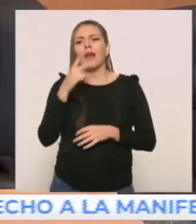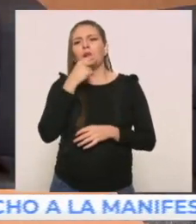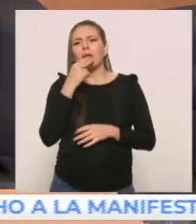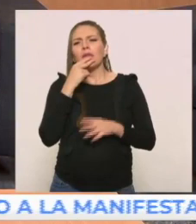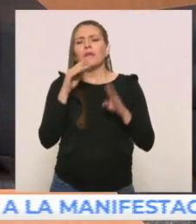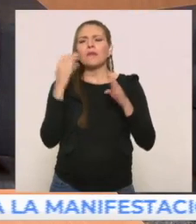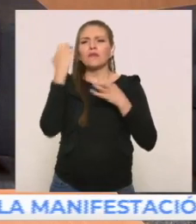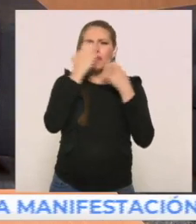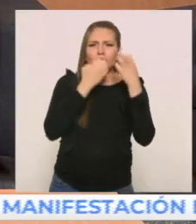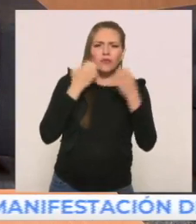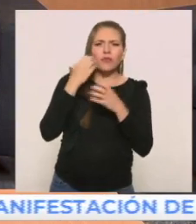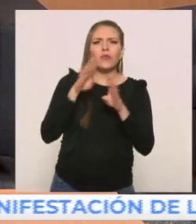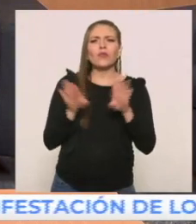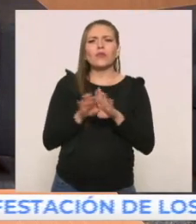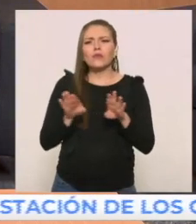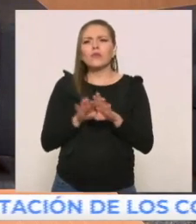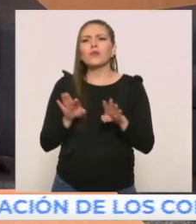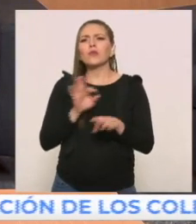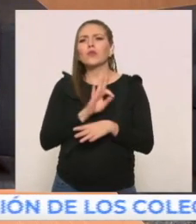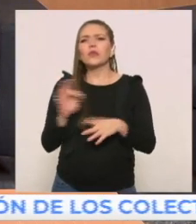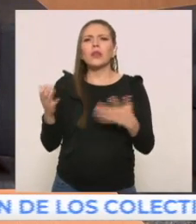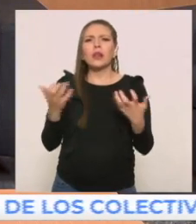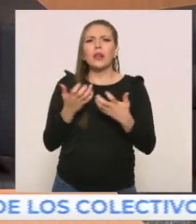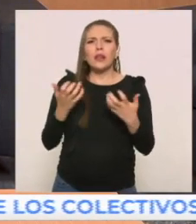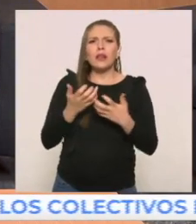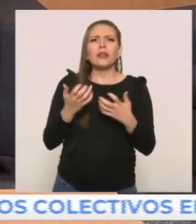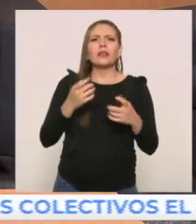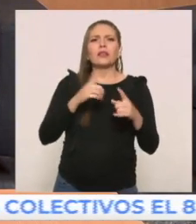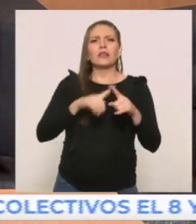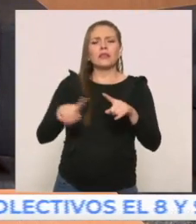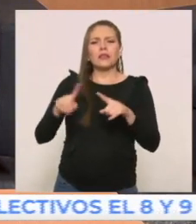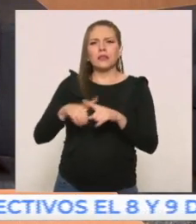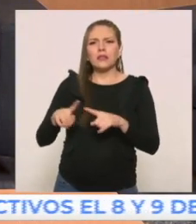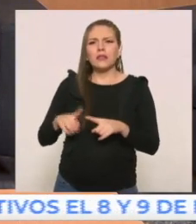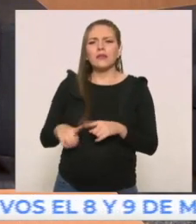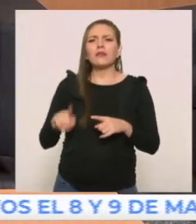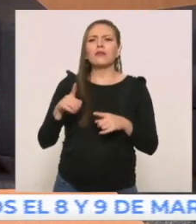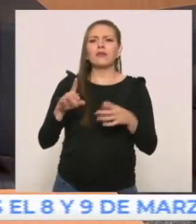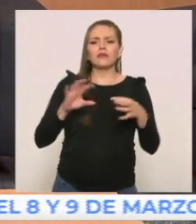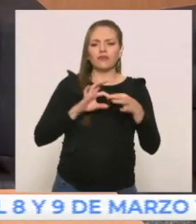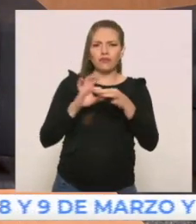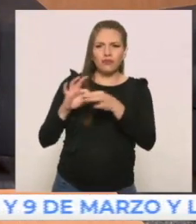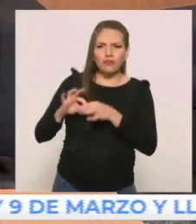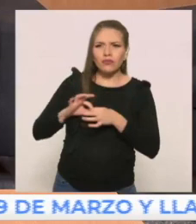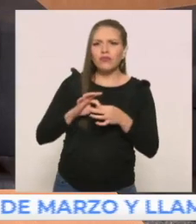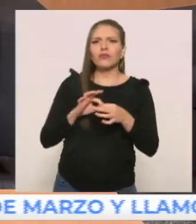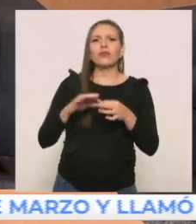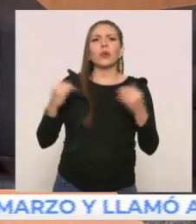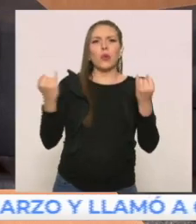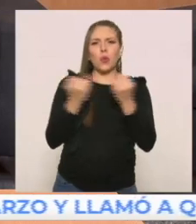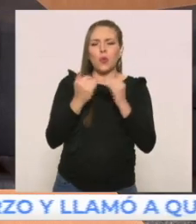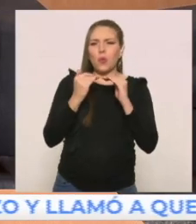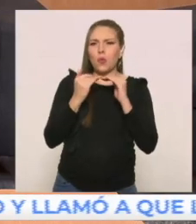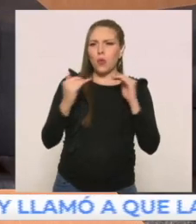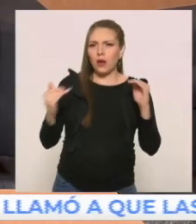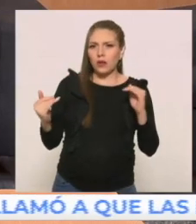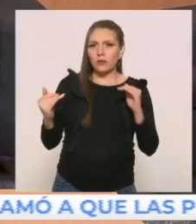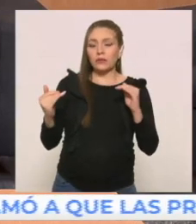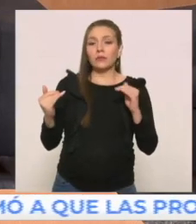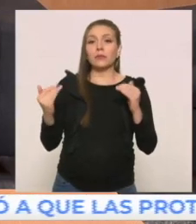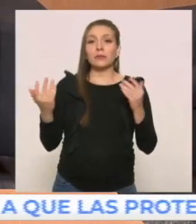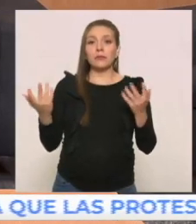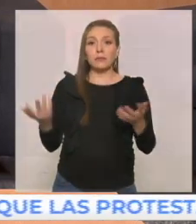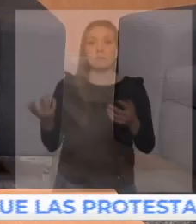se construye y cómo puede cambiar hacia posibilidades nutricias, empáticas, solidarias y verdaderamente igualitarias. Entonces,